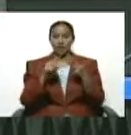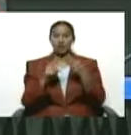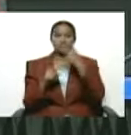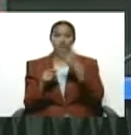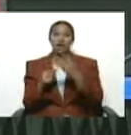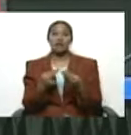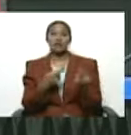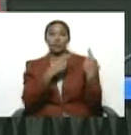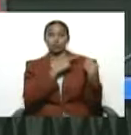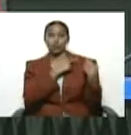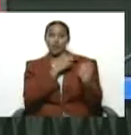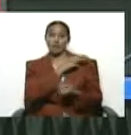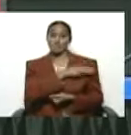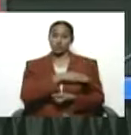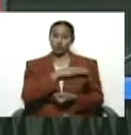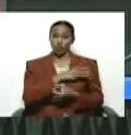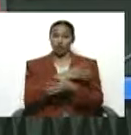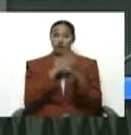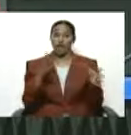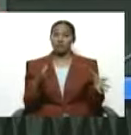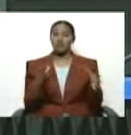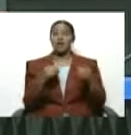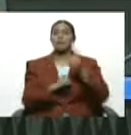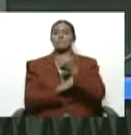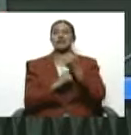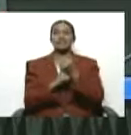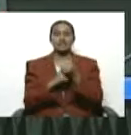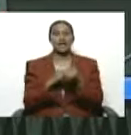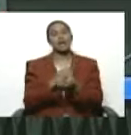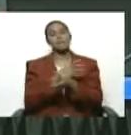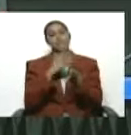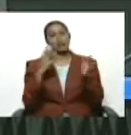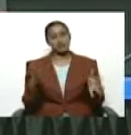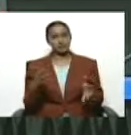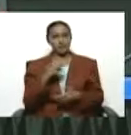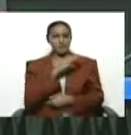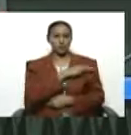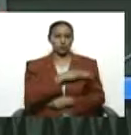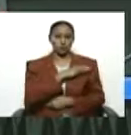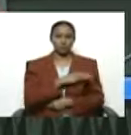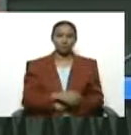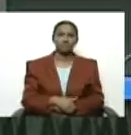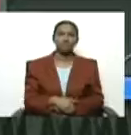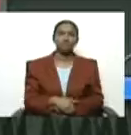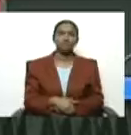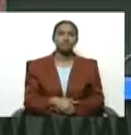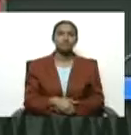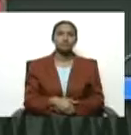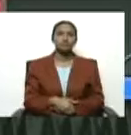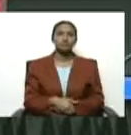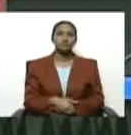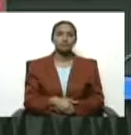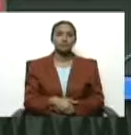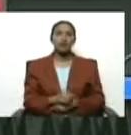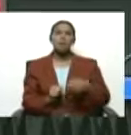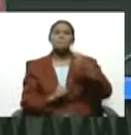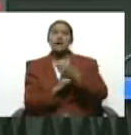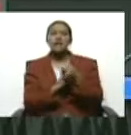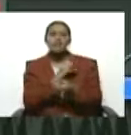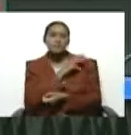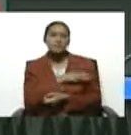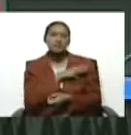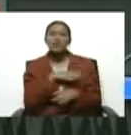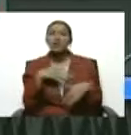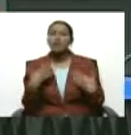Misiones, Grandes Misiones y Bases de Misiones. Las bases de misiones son un instrumento